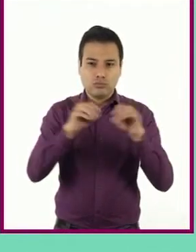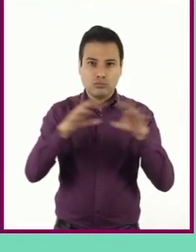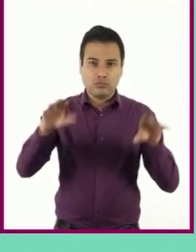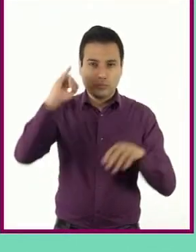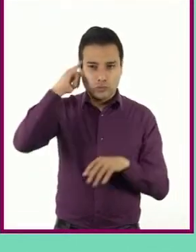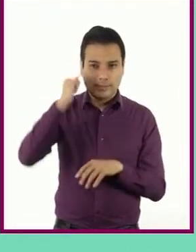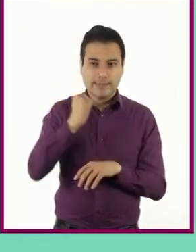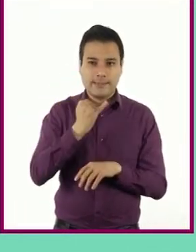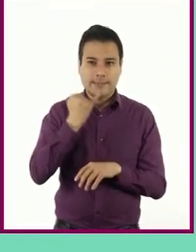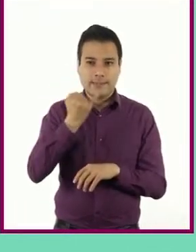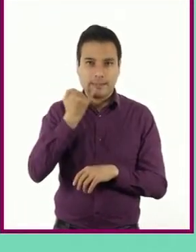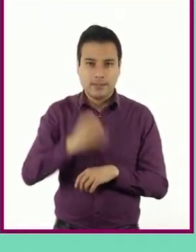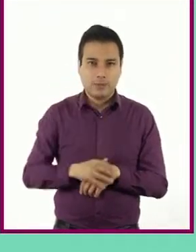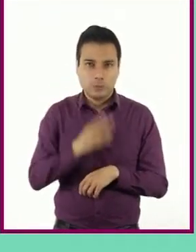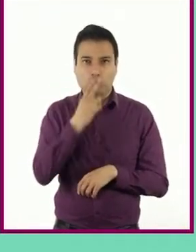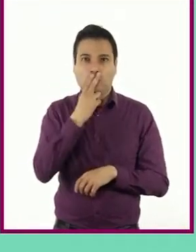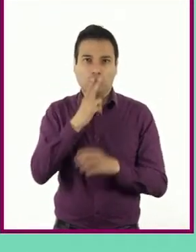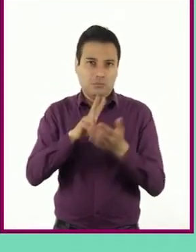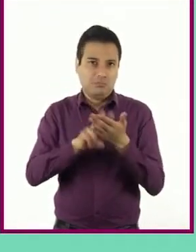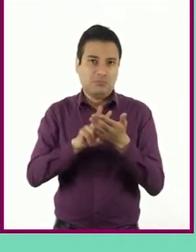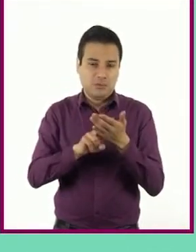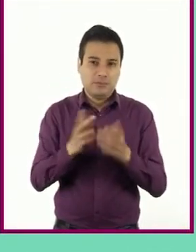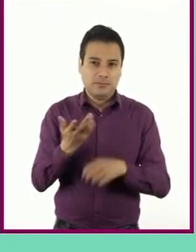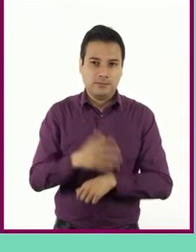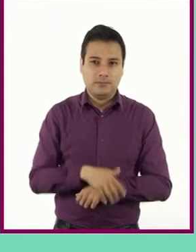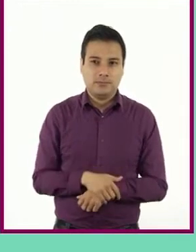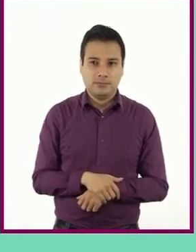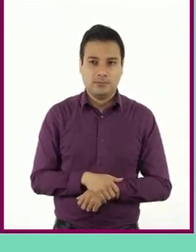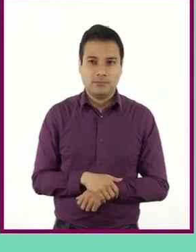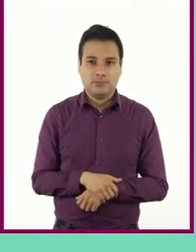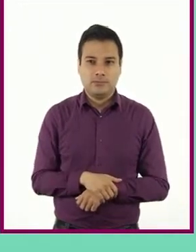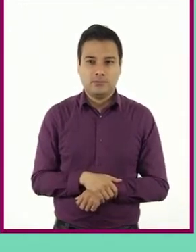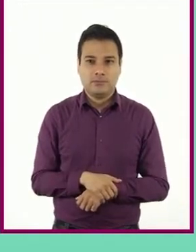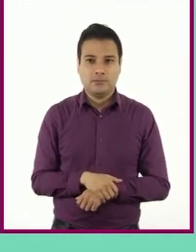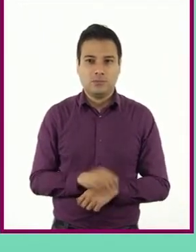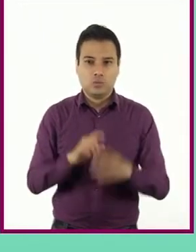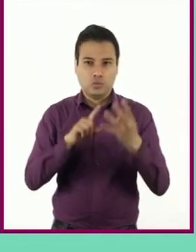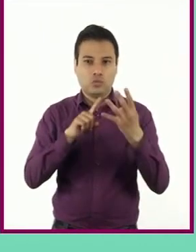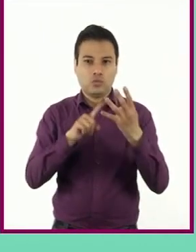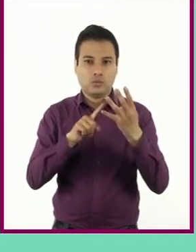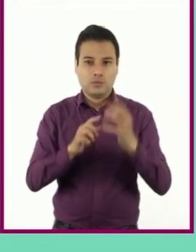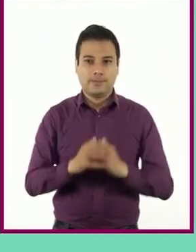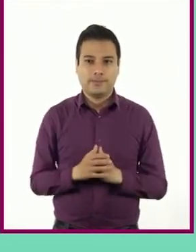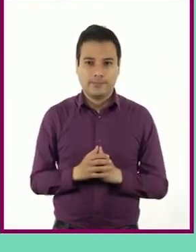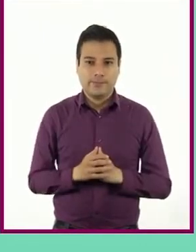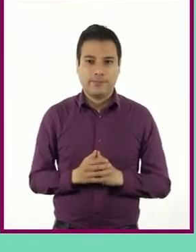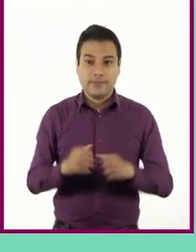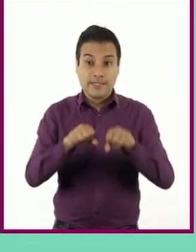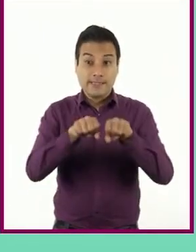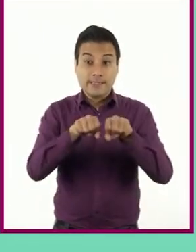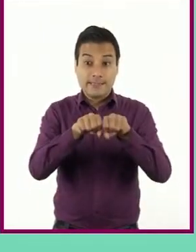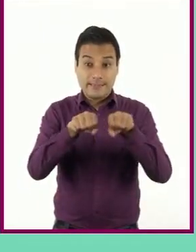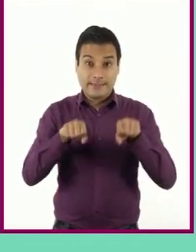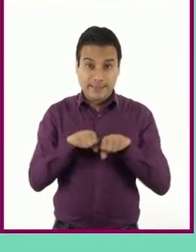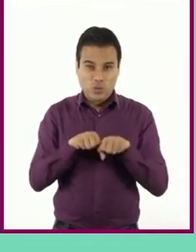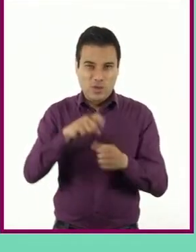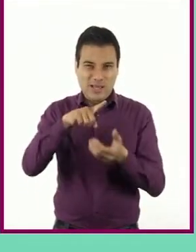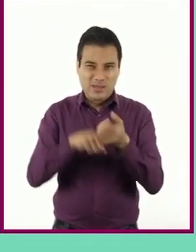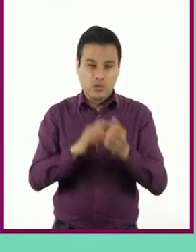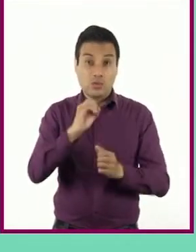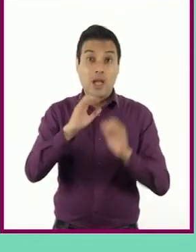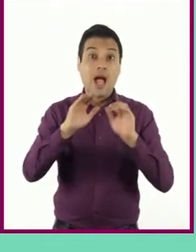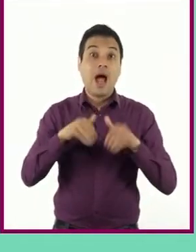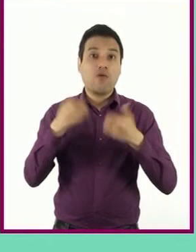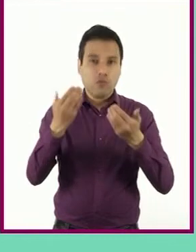indígenas y la importancia de su uso en nuestro país. 4. Fomentar en el aula y fuera de este el uso y práctica